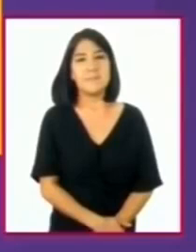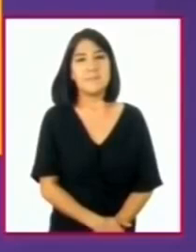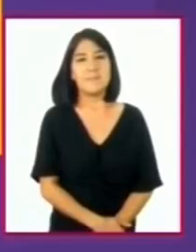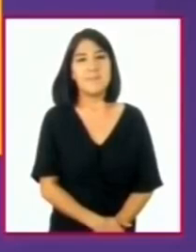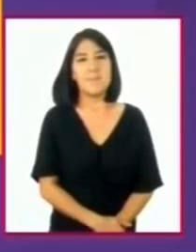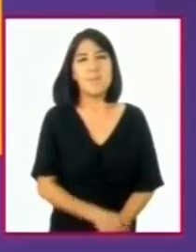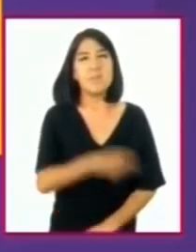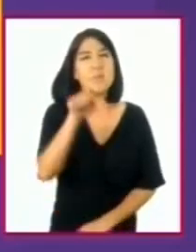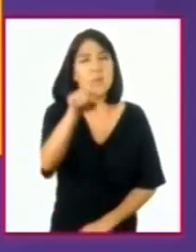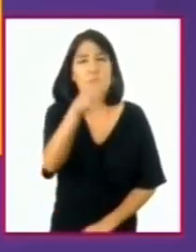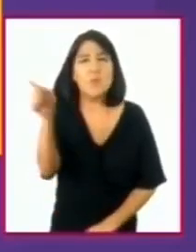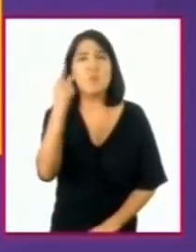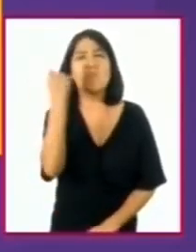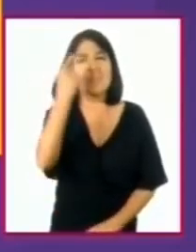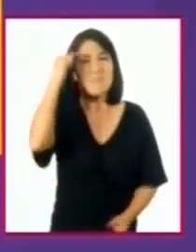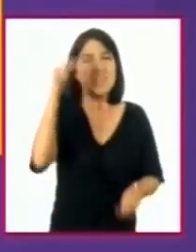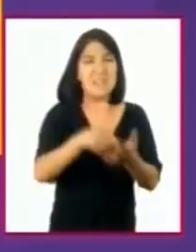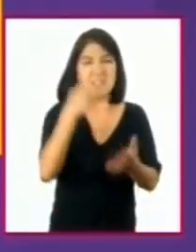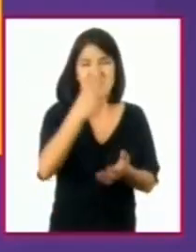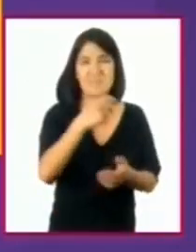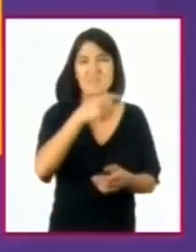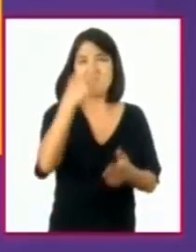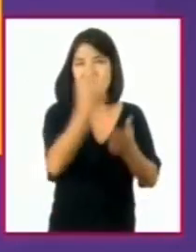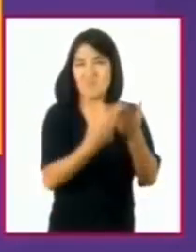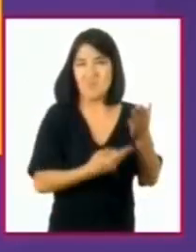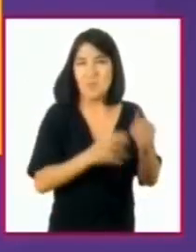¿Qué creen que representaban estos símbolos?